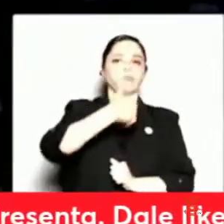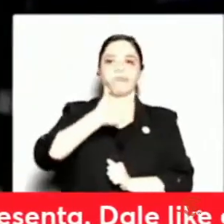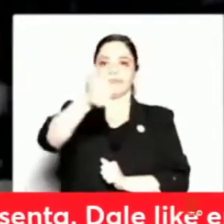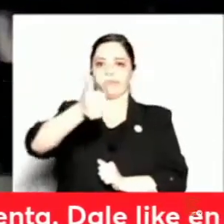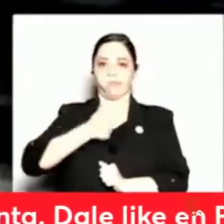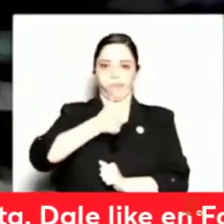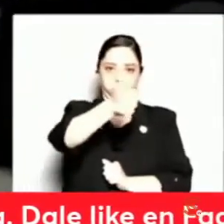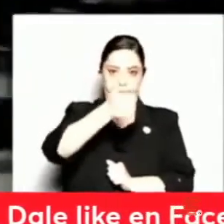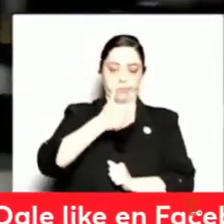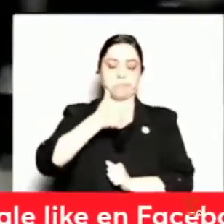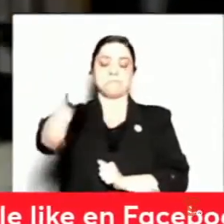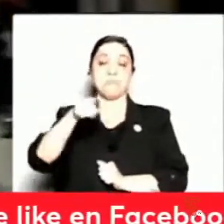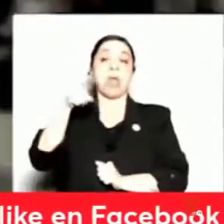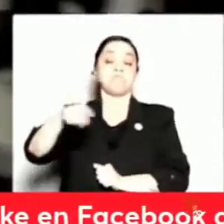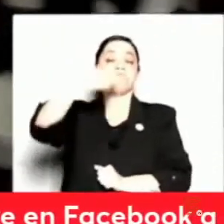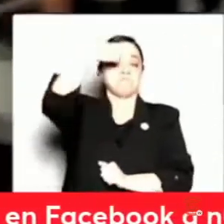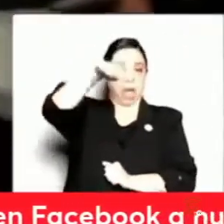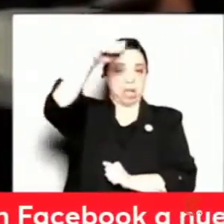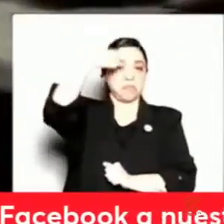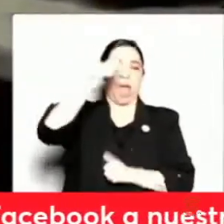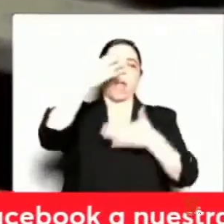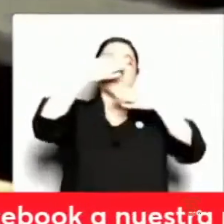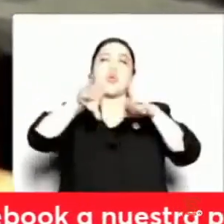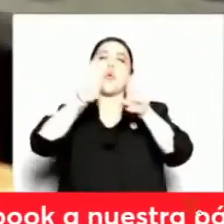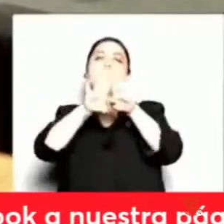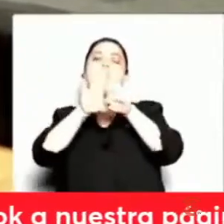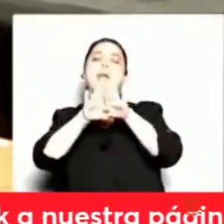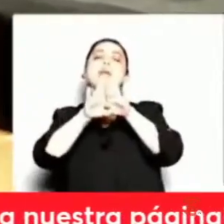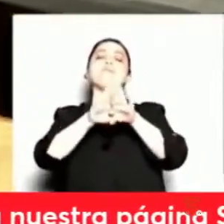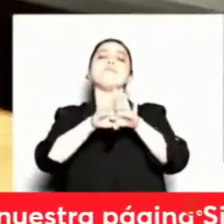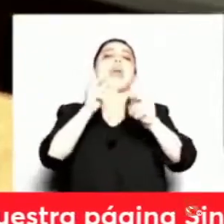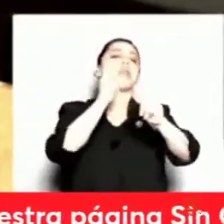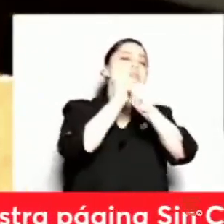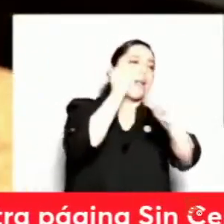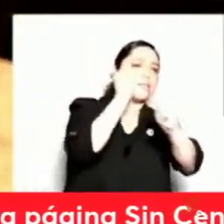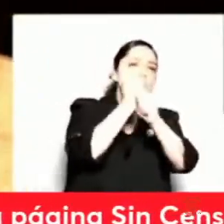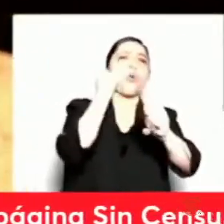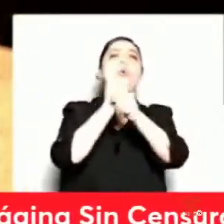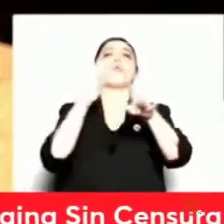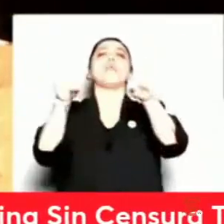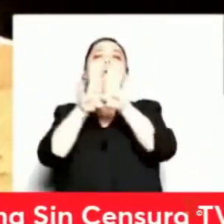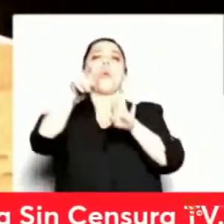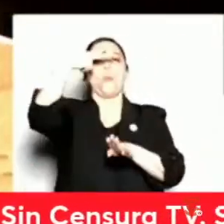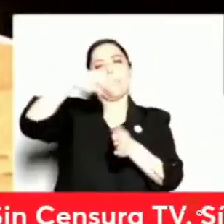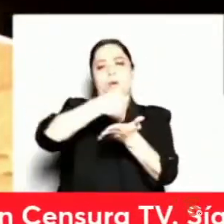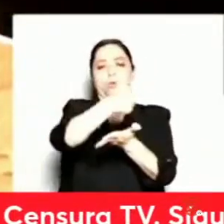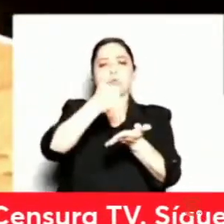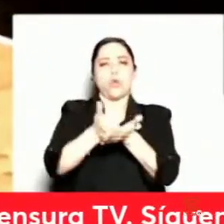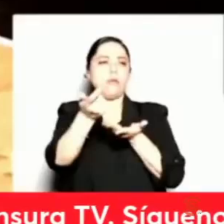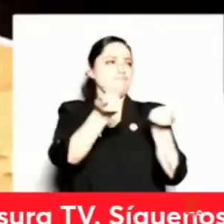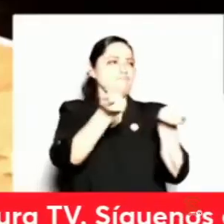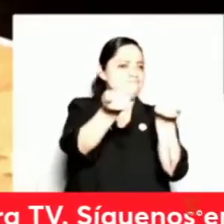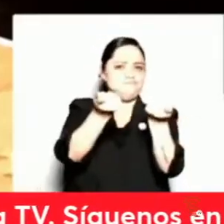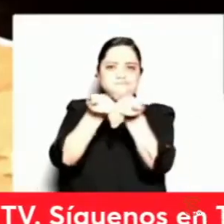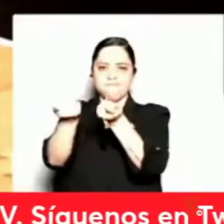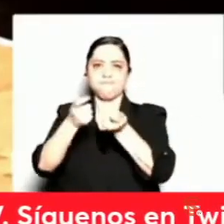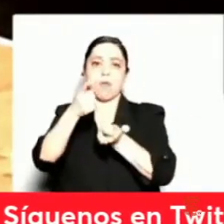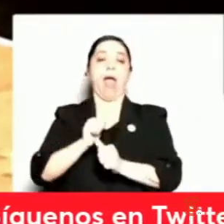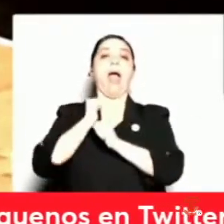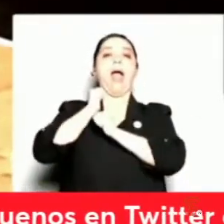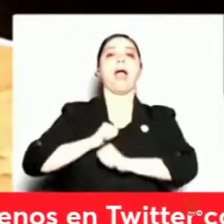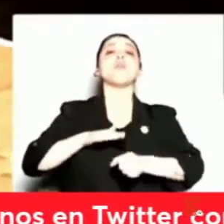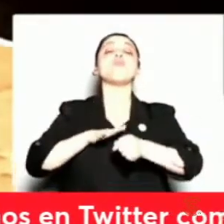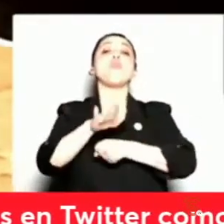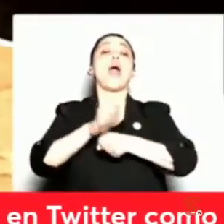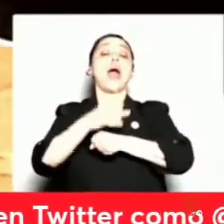Tiene amplia experiencia en el transporte, la gobernabilidad de la ciudad y será el responsable